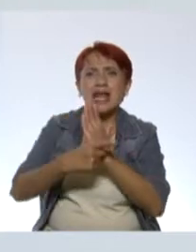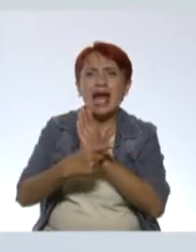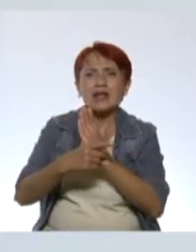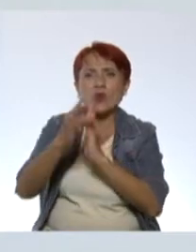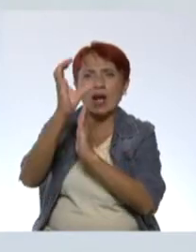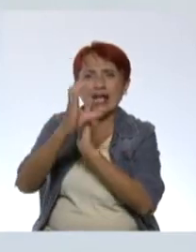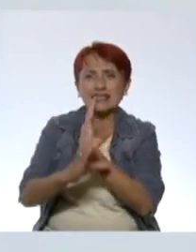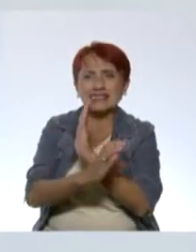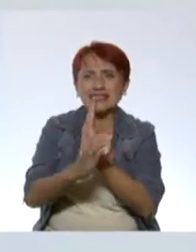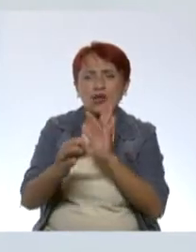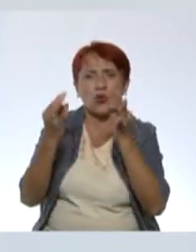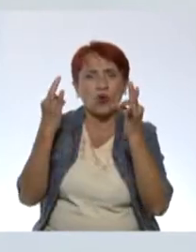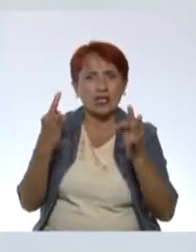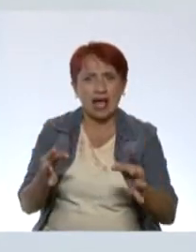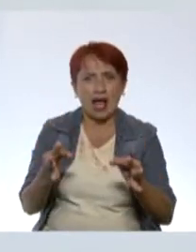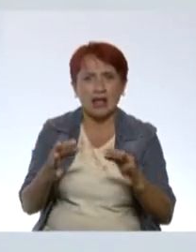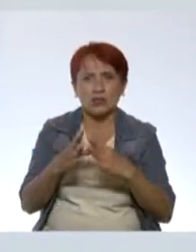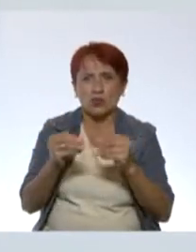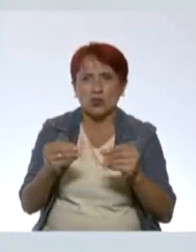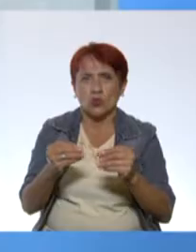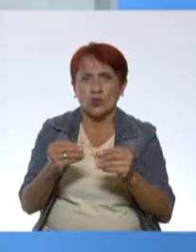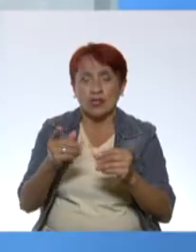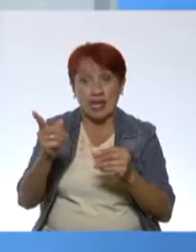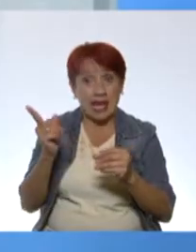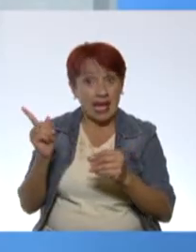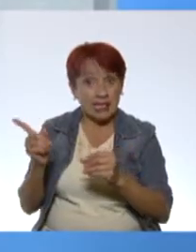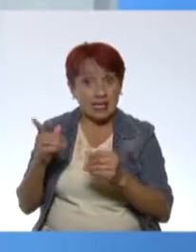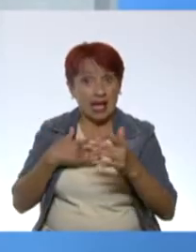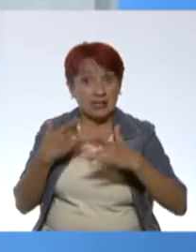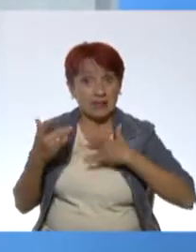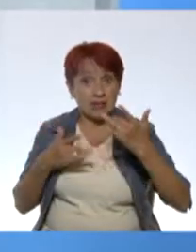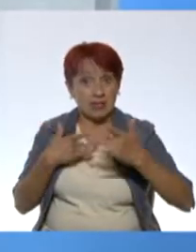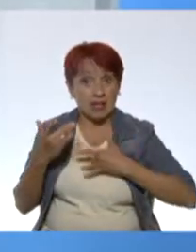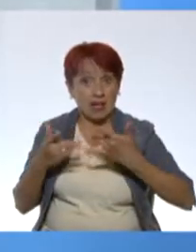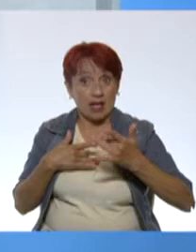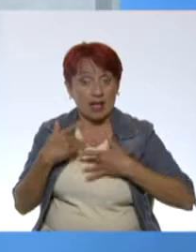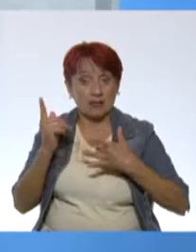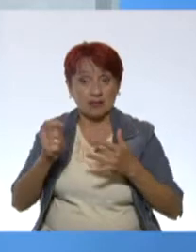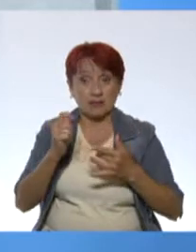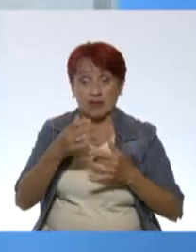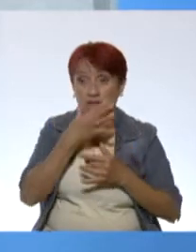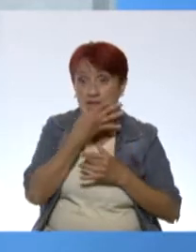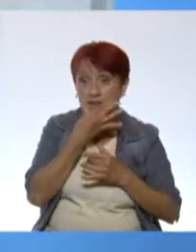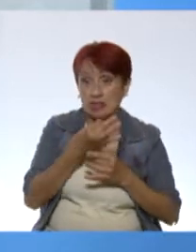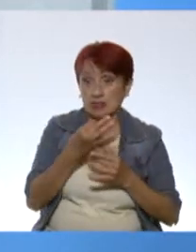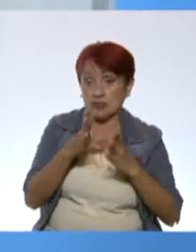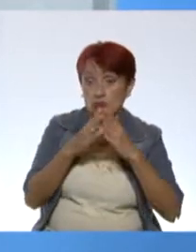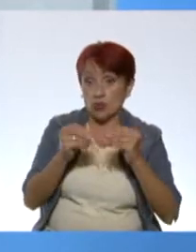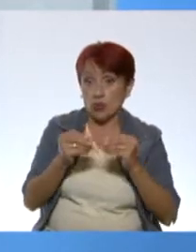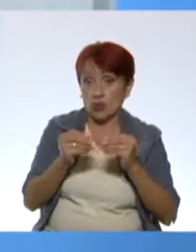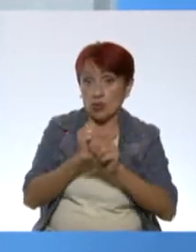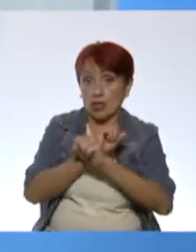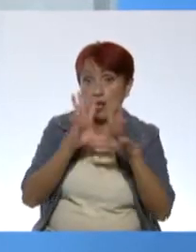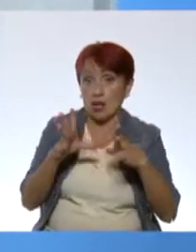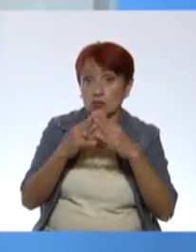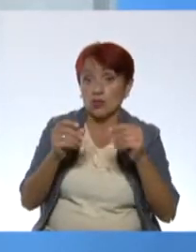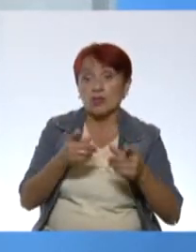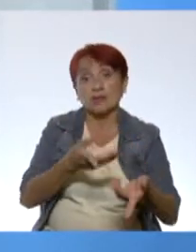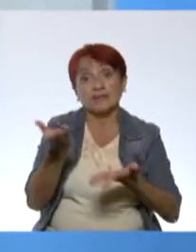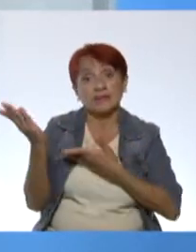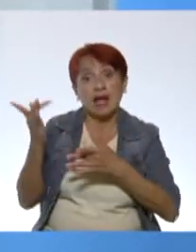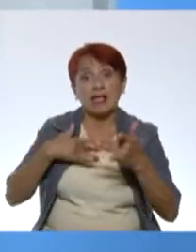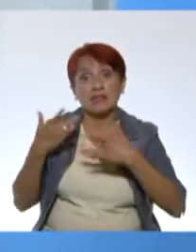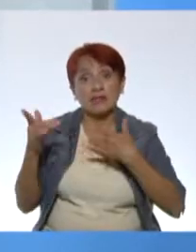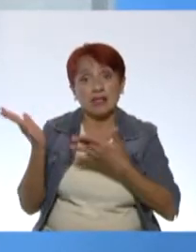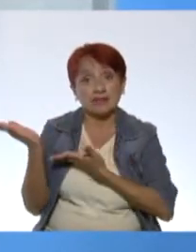cartesiano o plano real. ¿Okay? Esperando que esto haya sido bastante simple para ustedes y bastante claro,